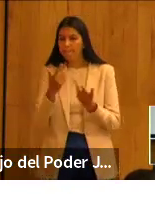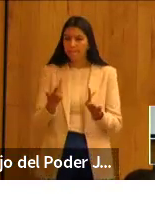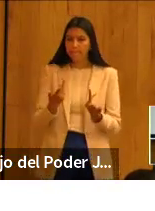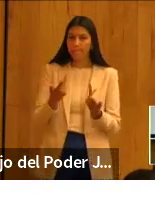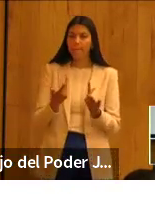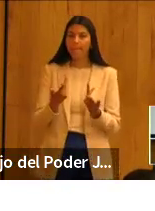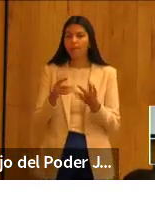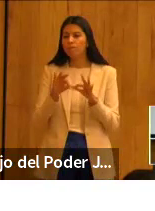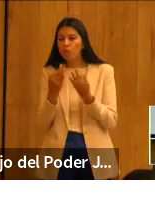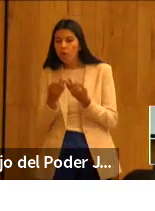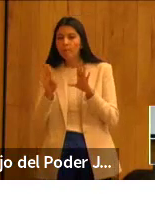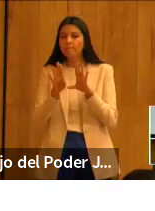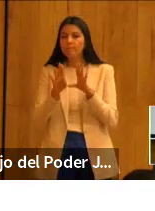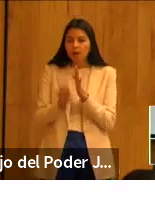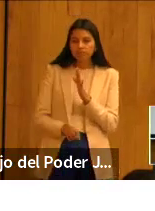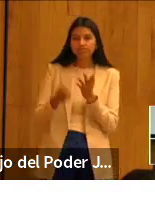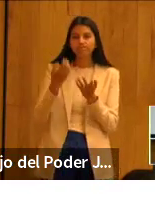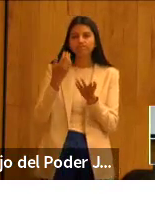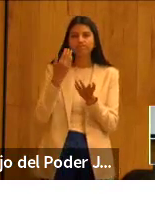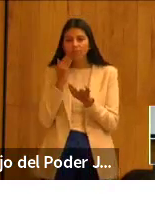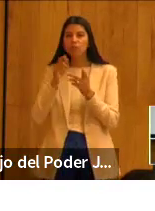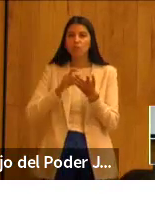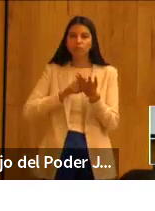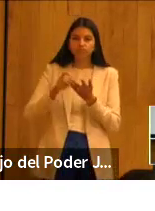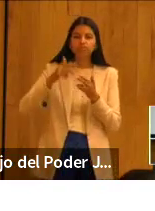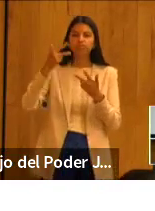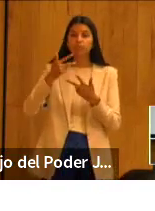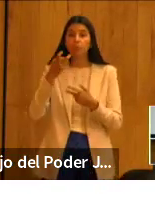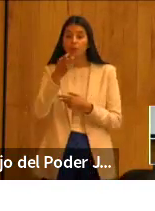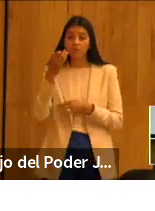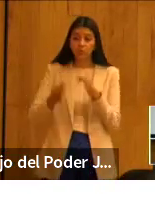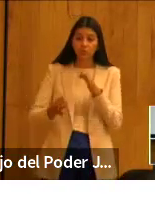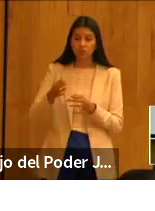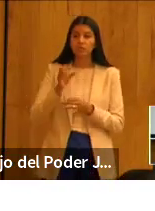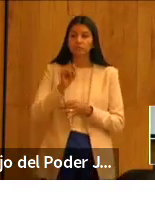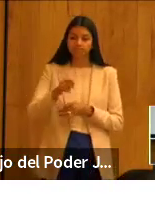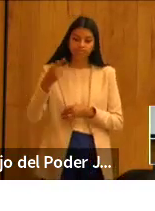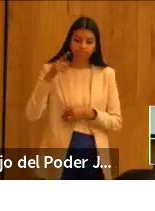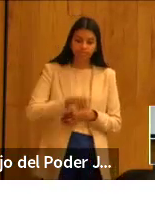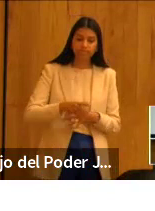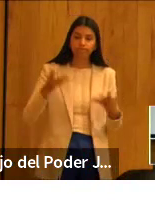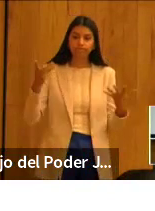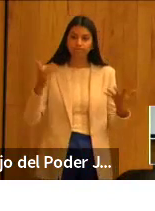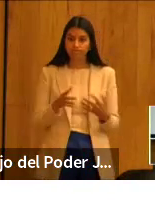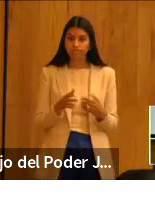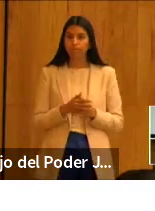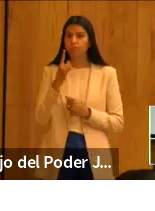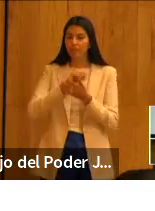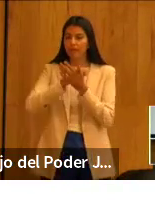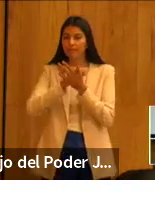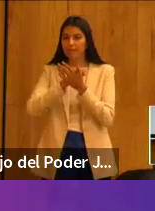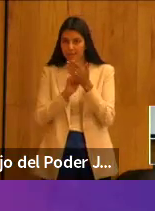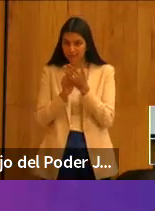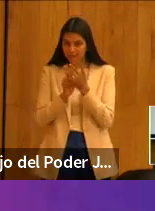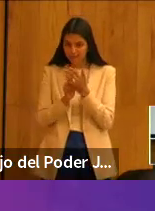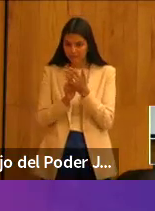no fue vulnerado a través de las redes sociales. Es por eso que el tribunal sí ordena que se le restituya, aplica una tesis,